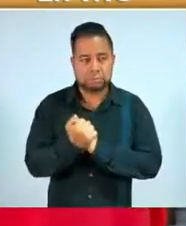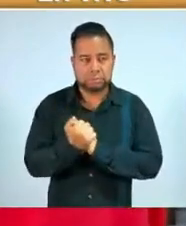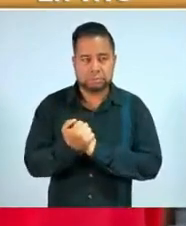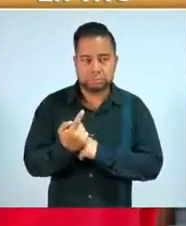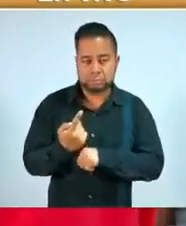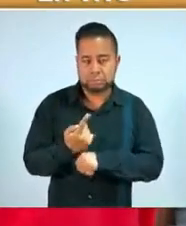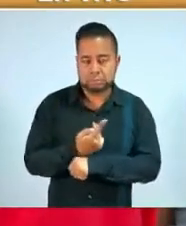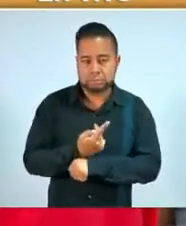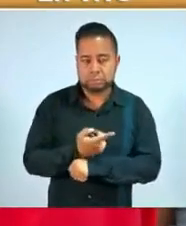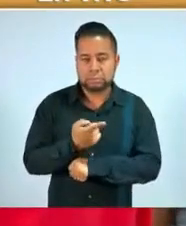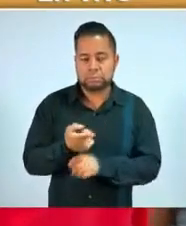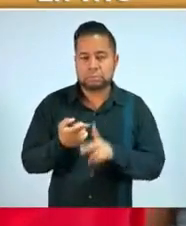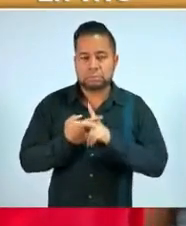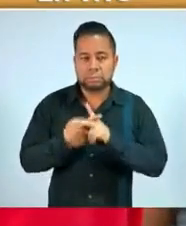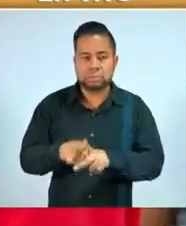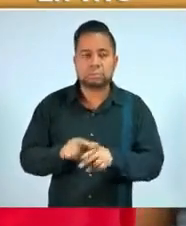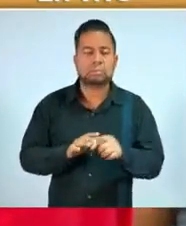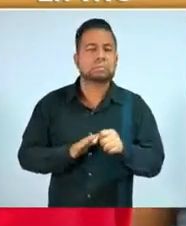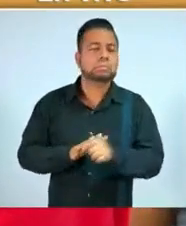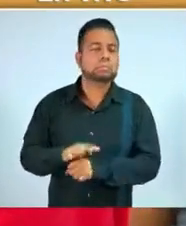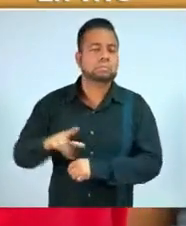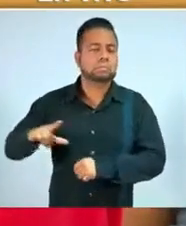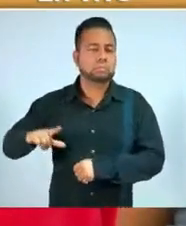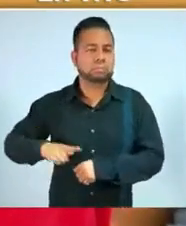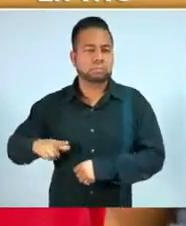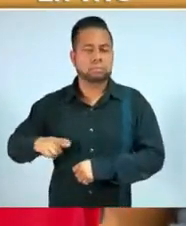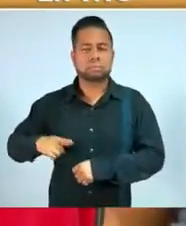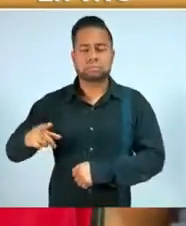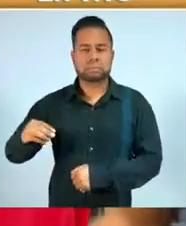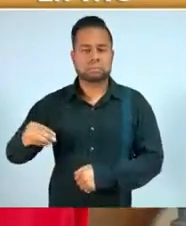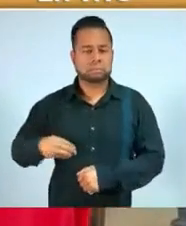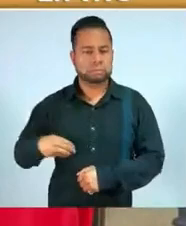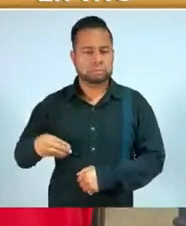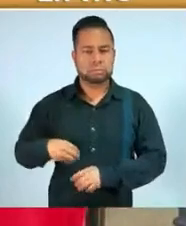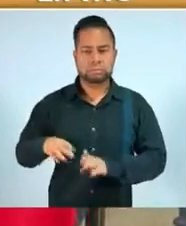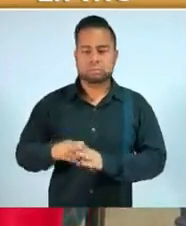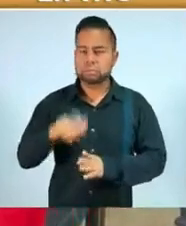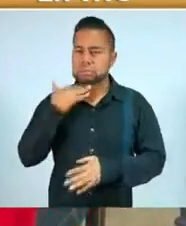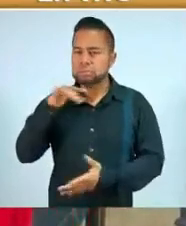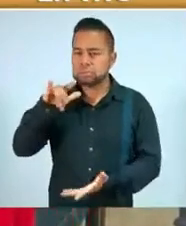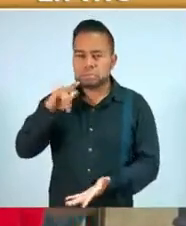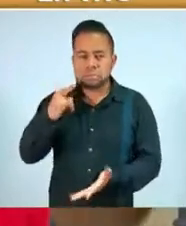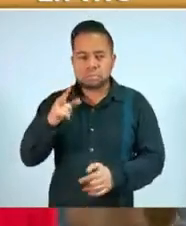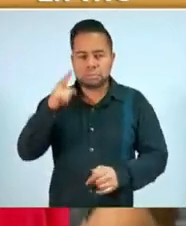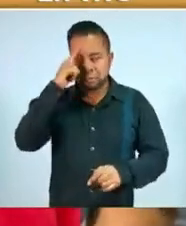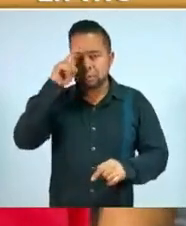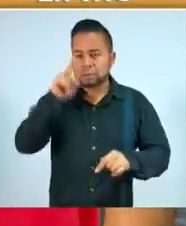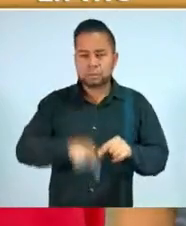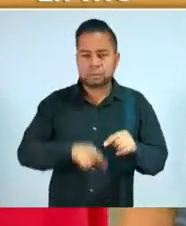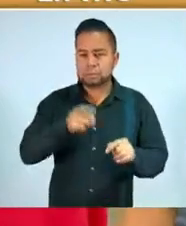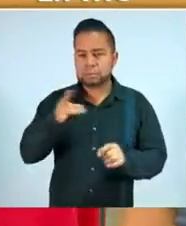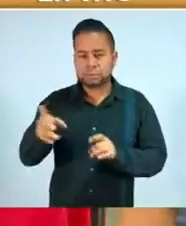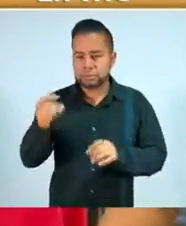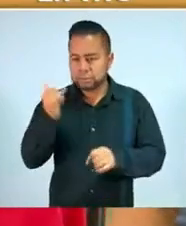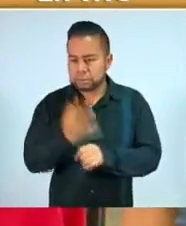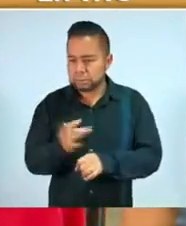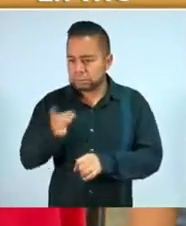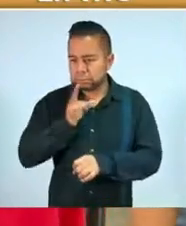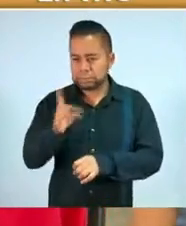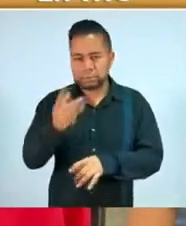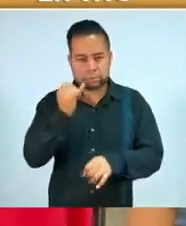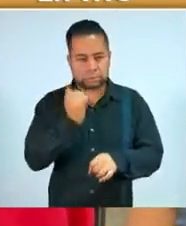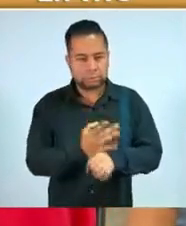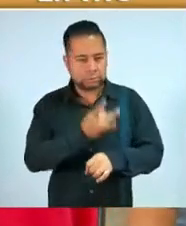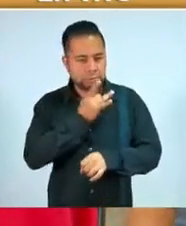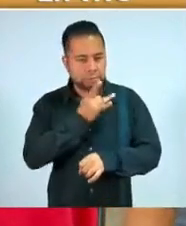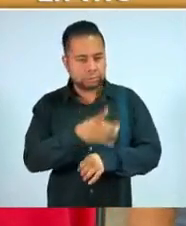de que se empiece a manejar que el gobierno es el que está metiendo las manos como para quitar a gente que le estorba, sobre todo en